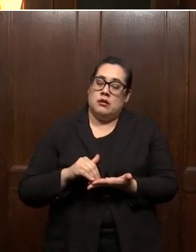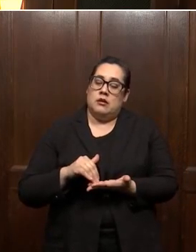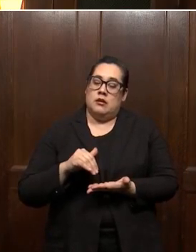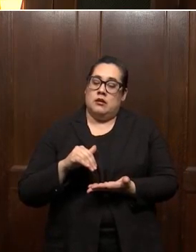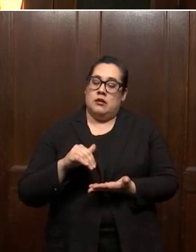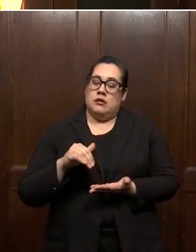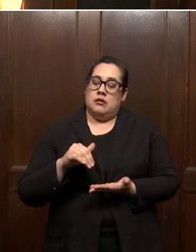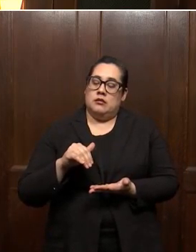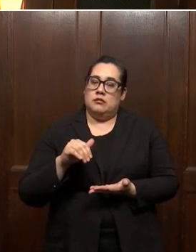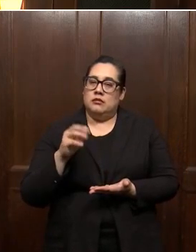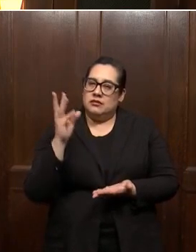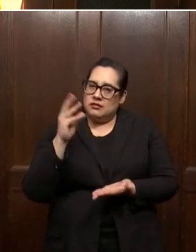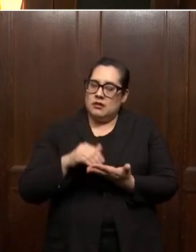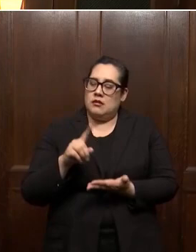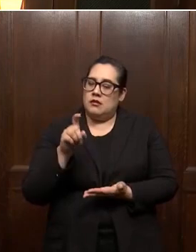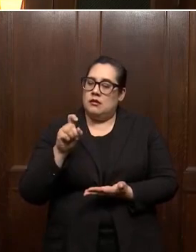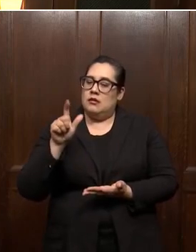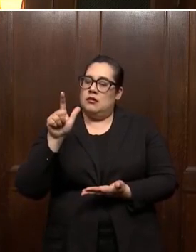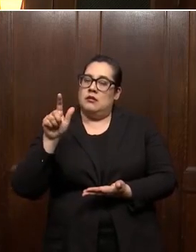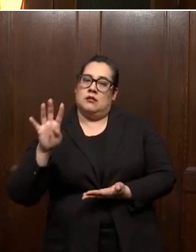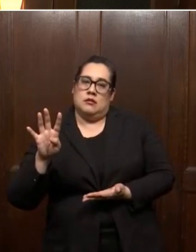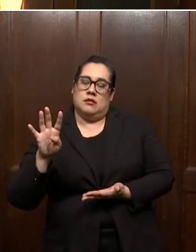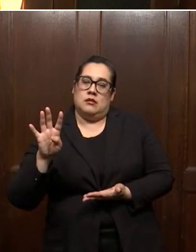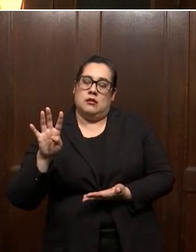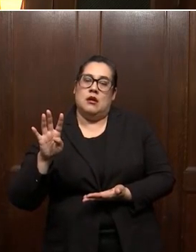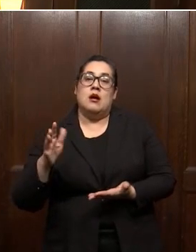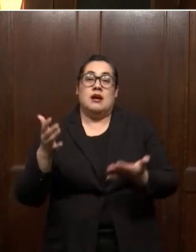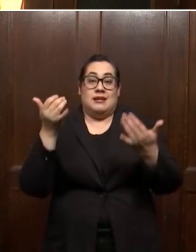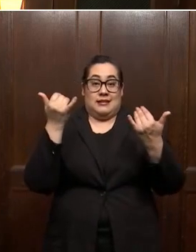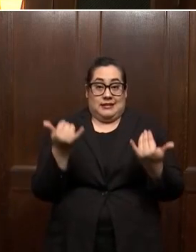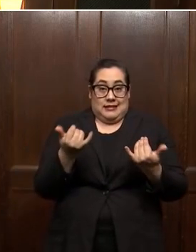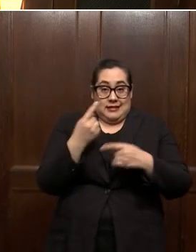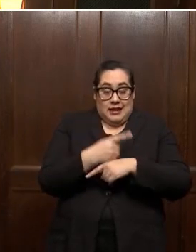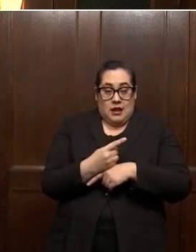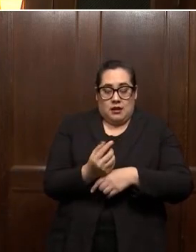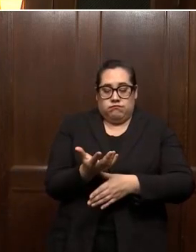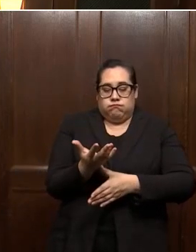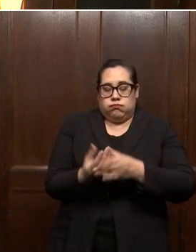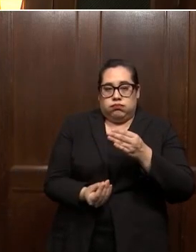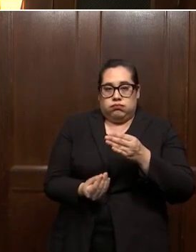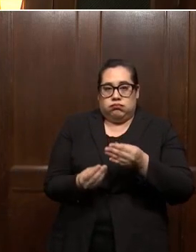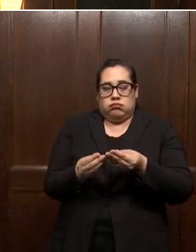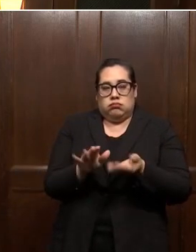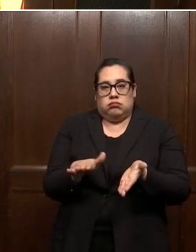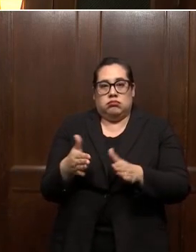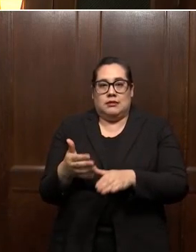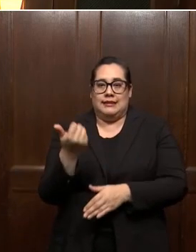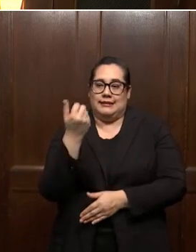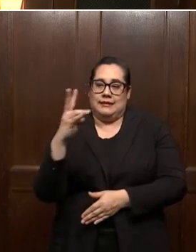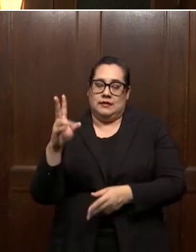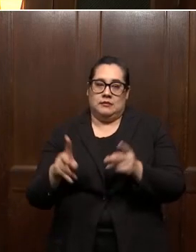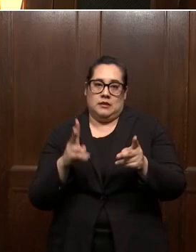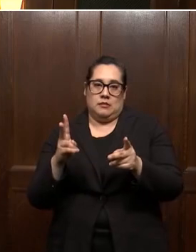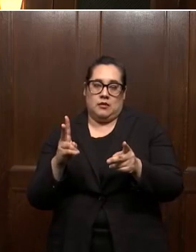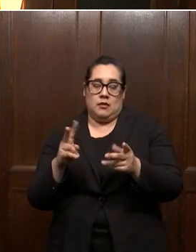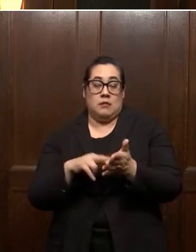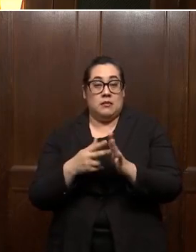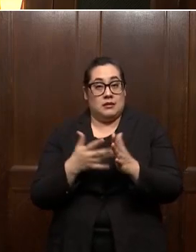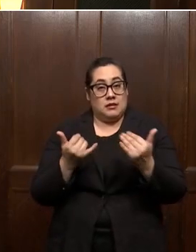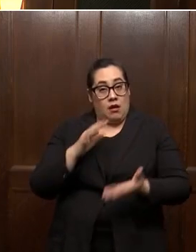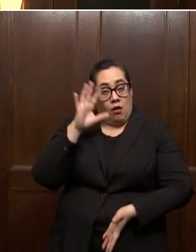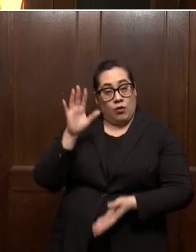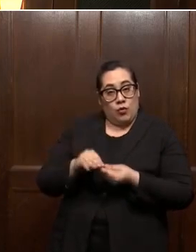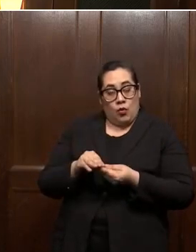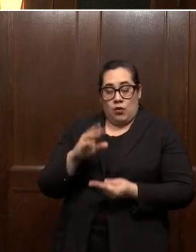6,224. Hoy fallecieron 17 personas más en el condado, llegando a un total